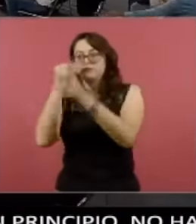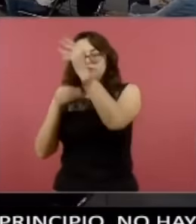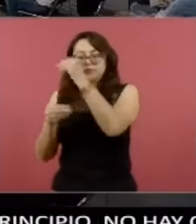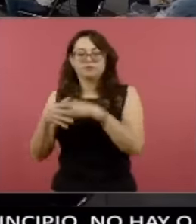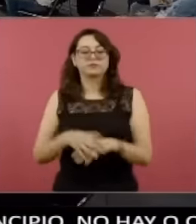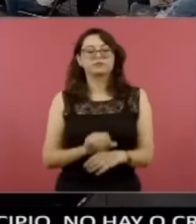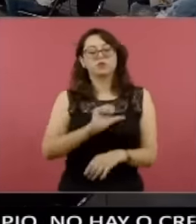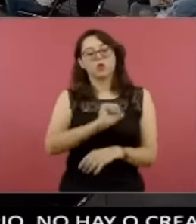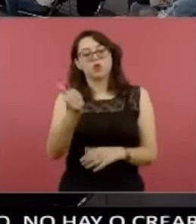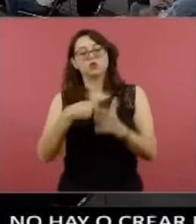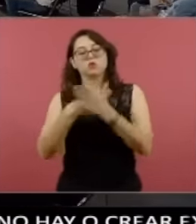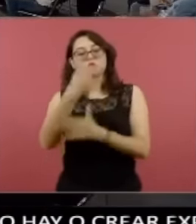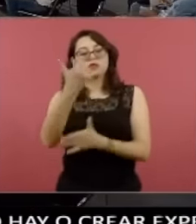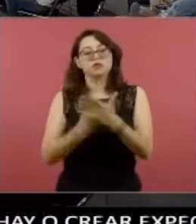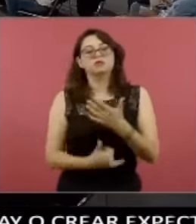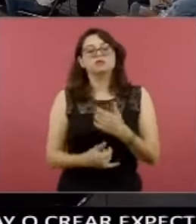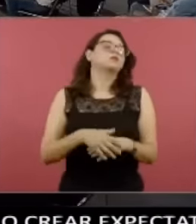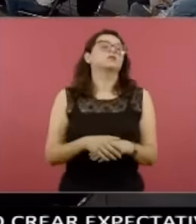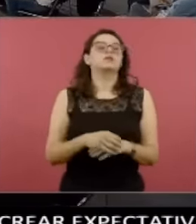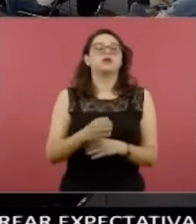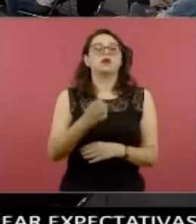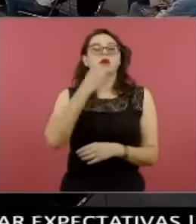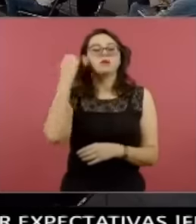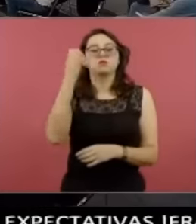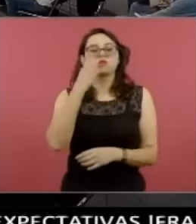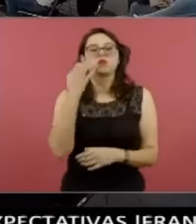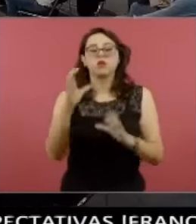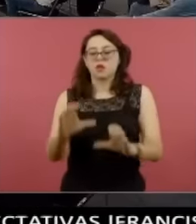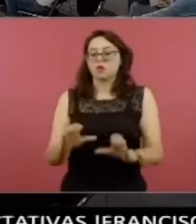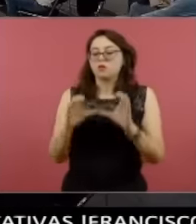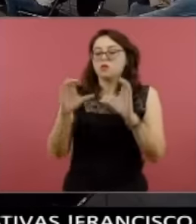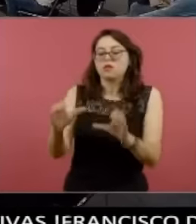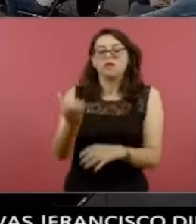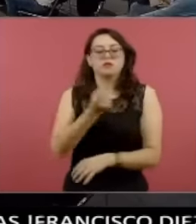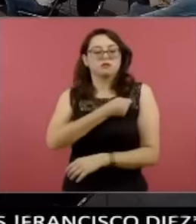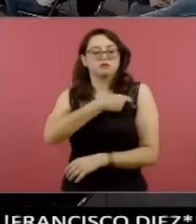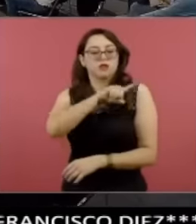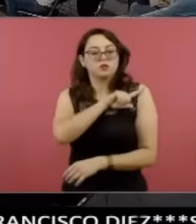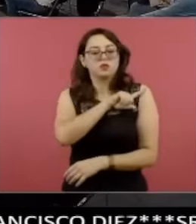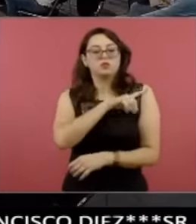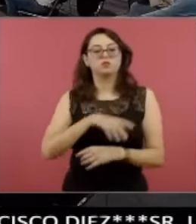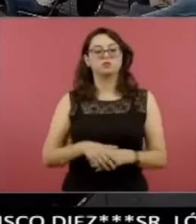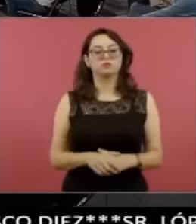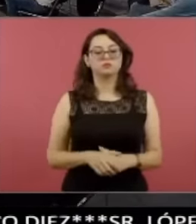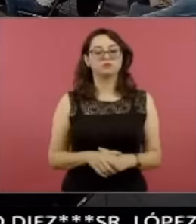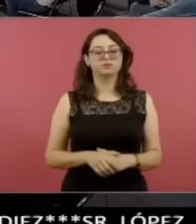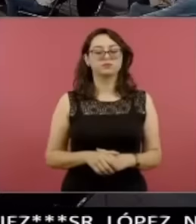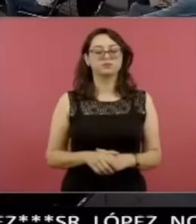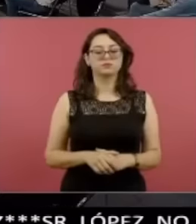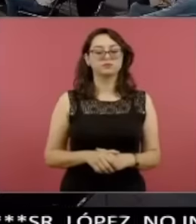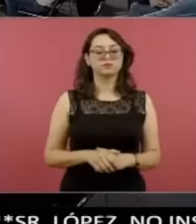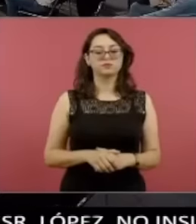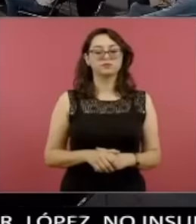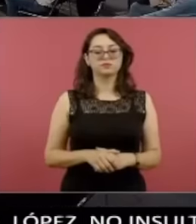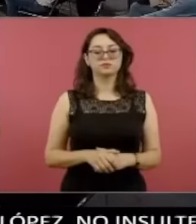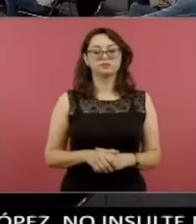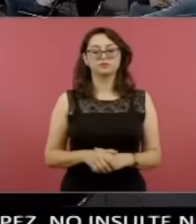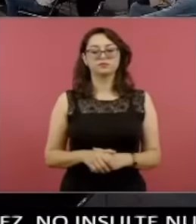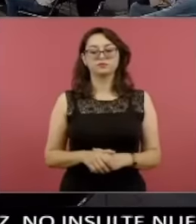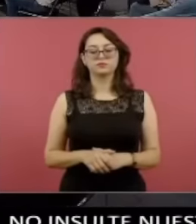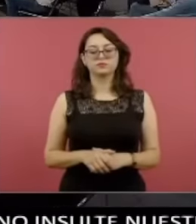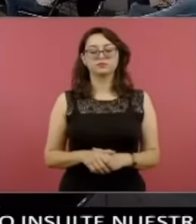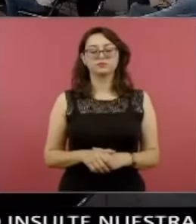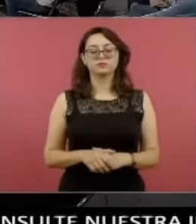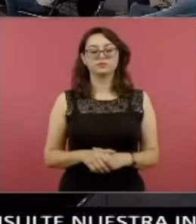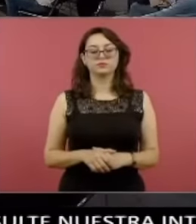contenido de esos bien estaremos pendientes en los siguientes días subsecuentes días se estará hablando de cada uno de ellos En medio de esta polémica que